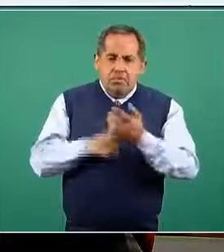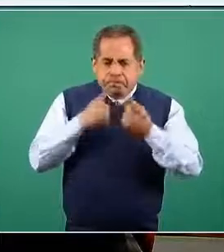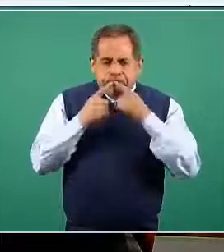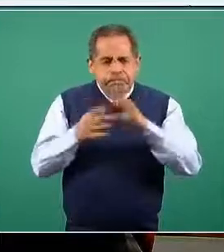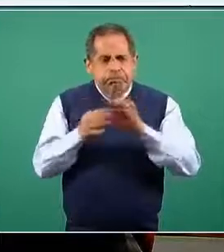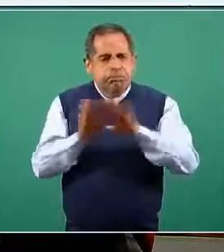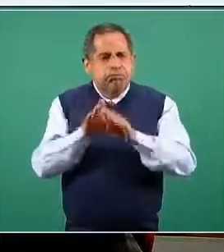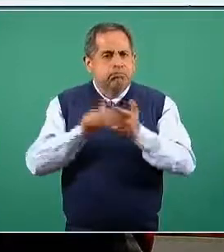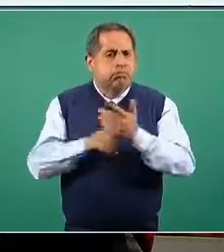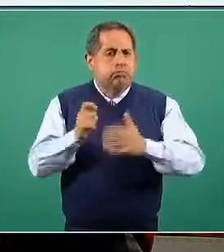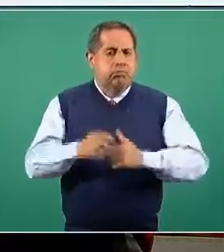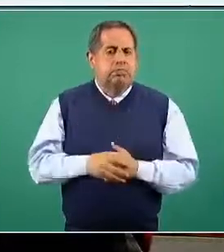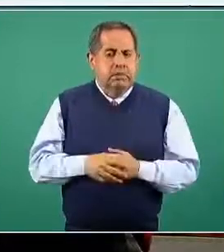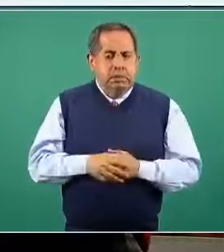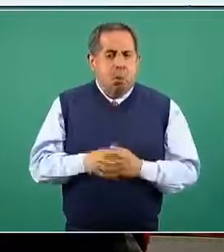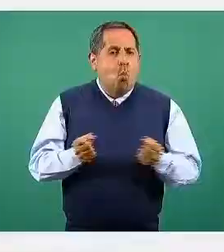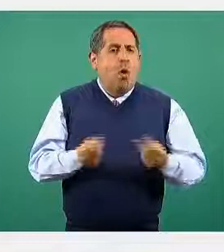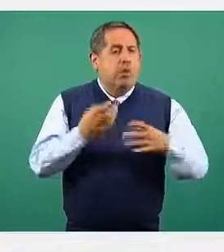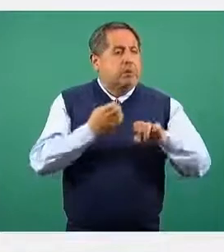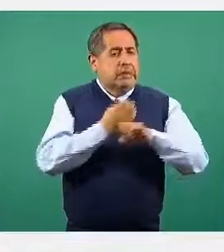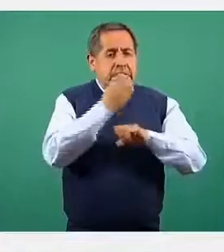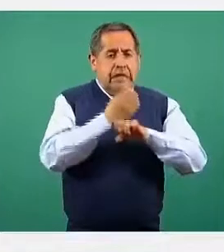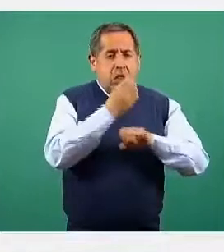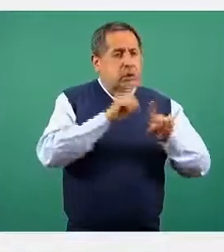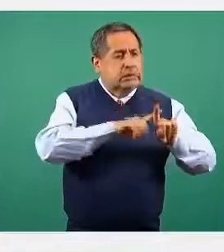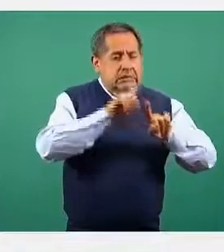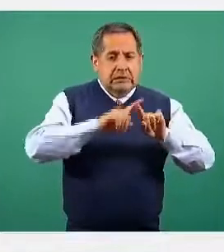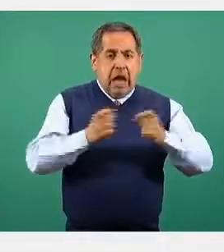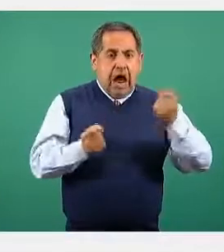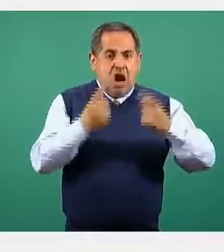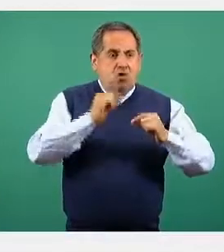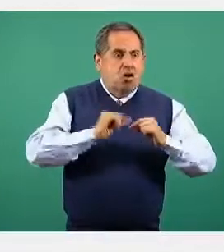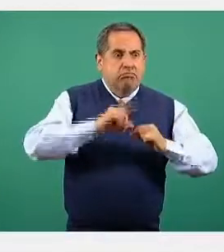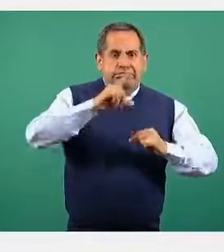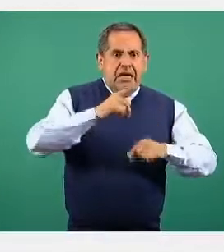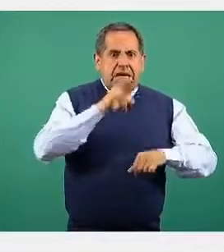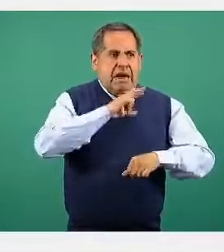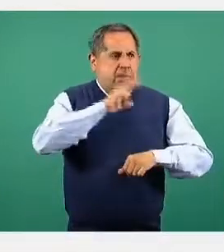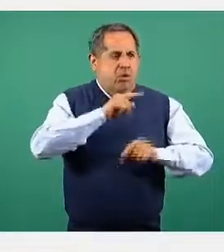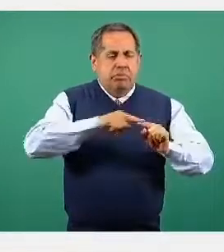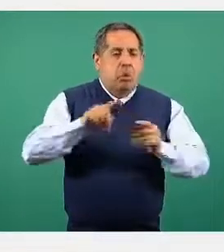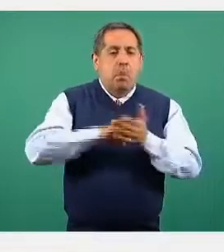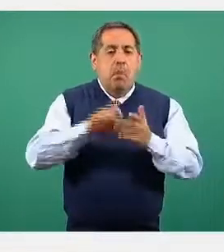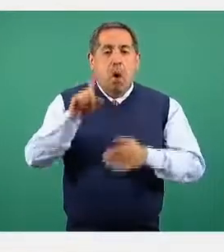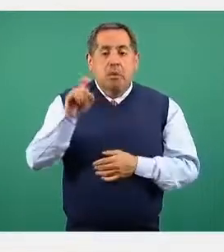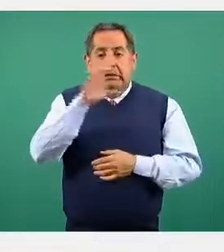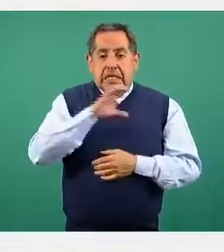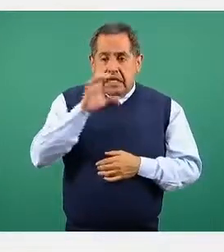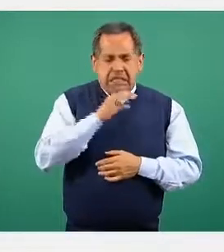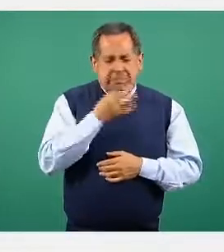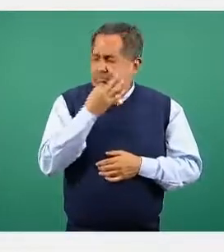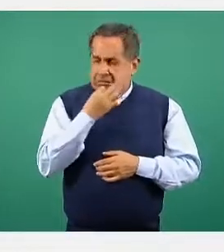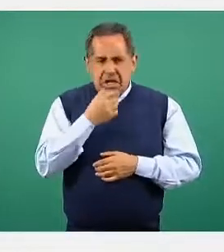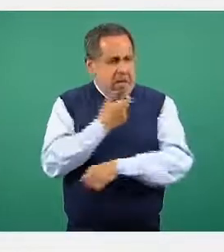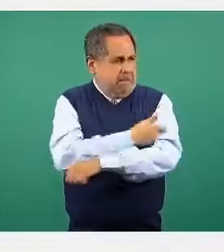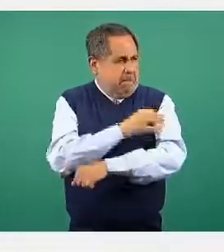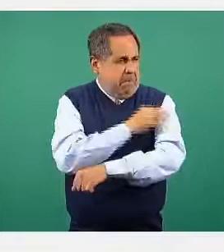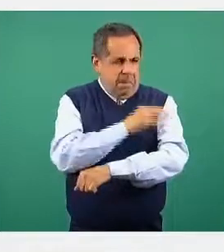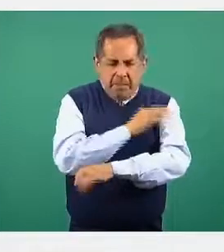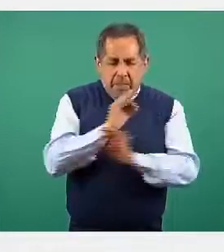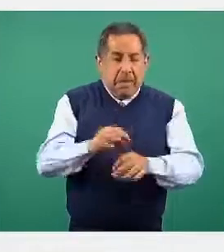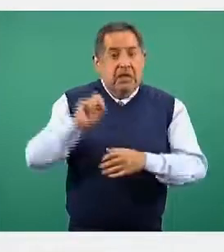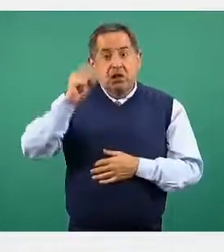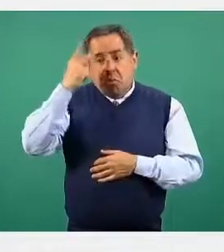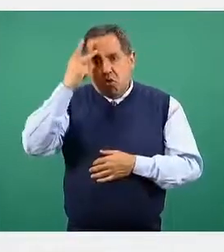la distribución por las entidades federativas, algunas tuvieron un progreso muy rápido, como Aguascalientes, como el estado de San Luis